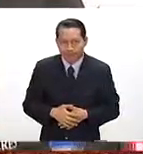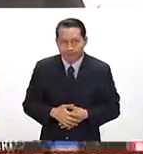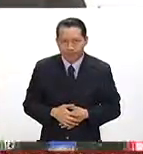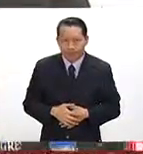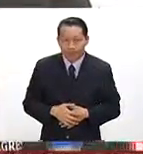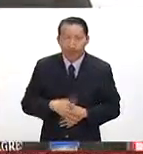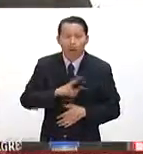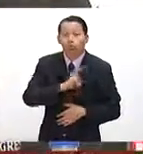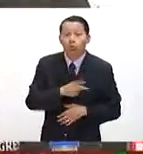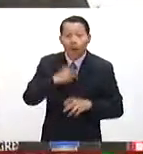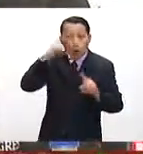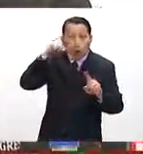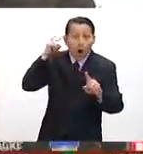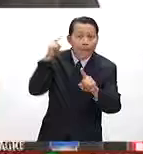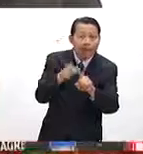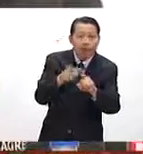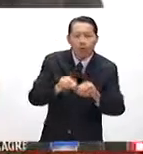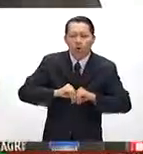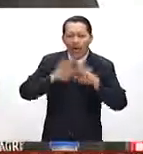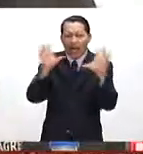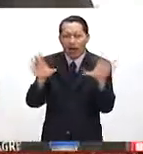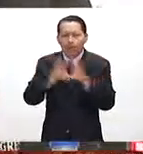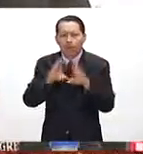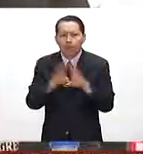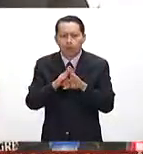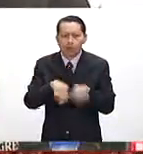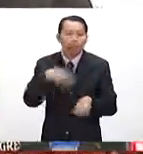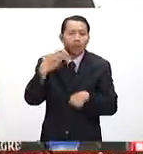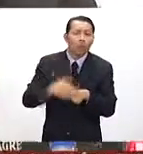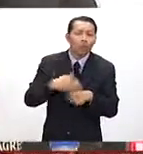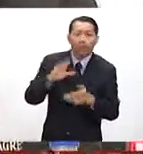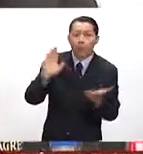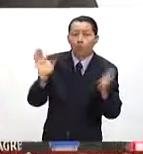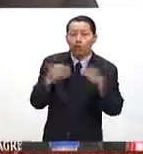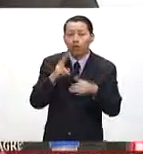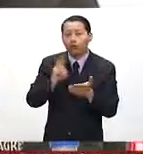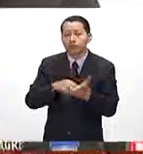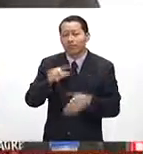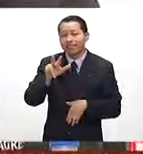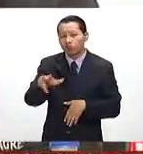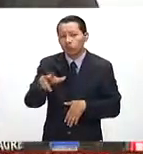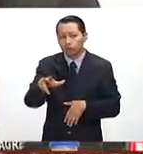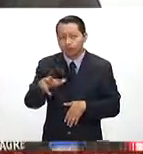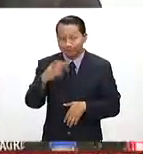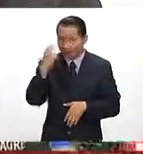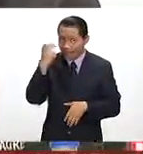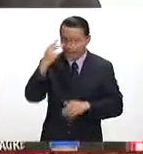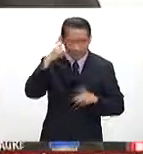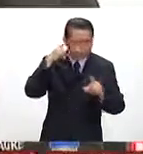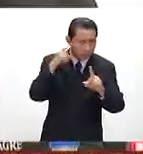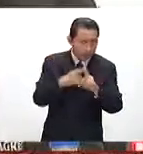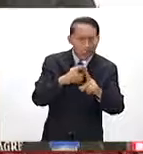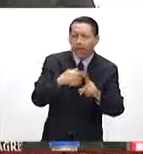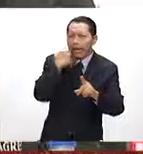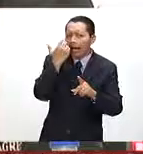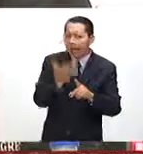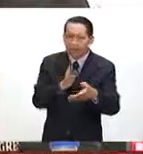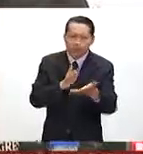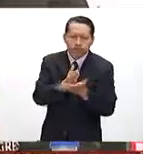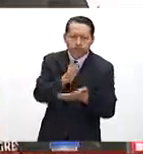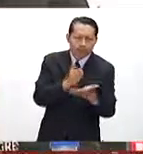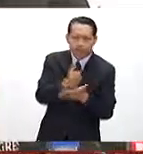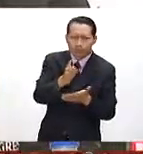Portugal tiene un objetivo claro, que es estar presente en el Mundial de Rusia 2018. Para ese propósito, sí queremos avanzar y ser el primero